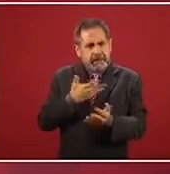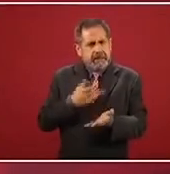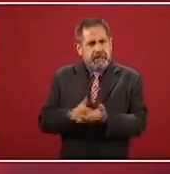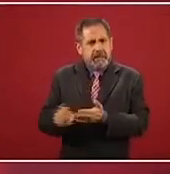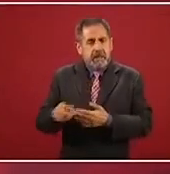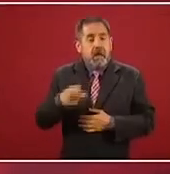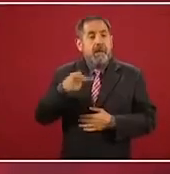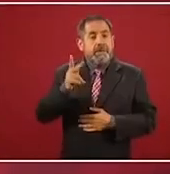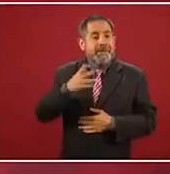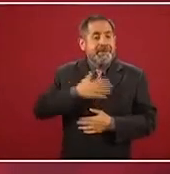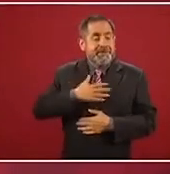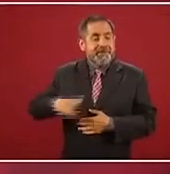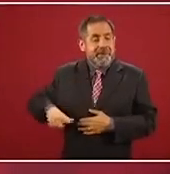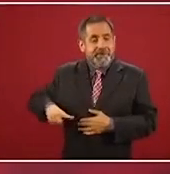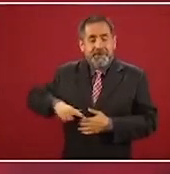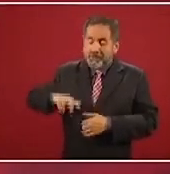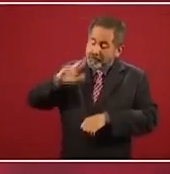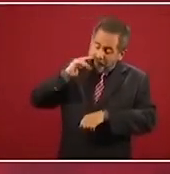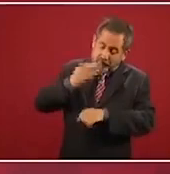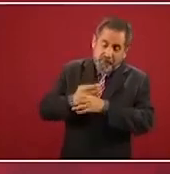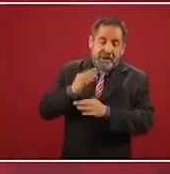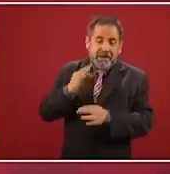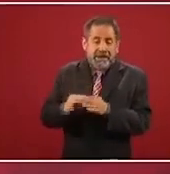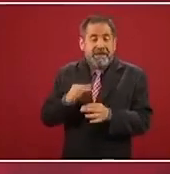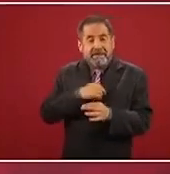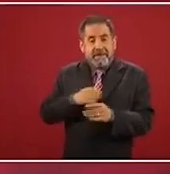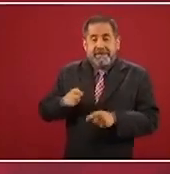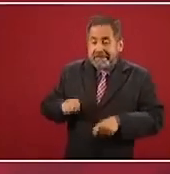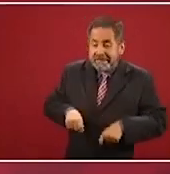pero el Estado está obligado a garantizar